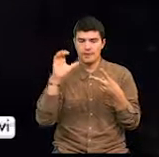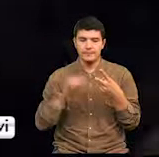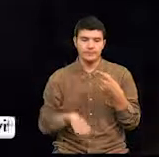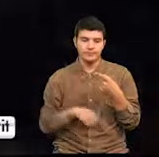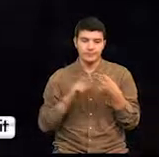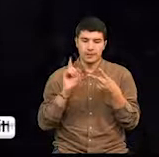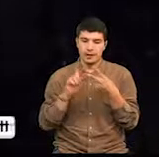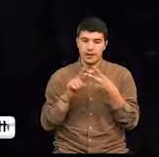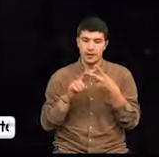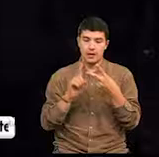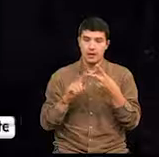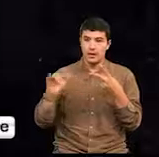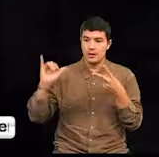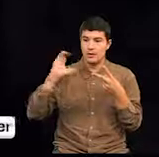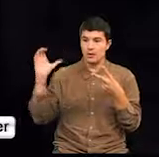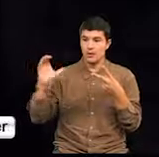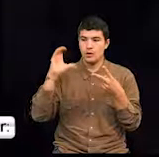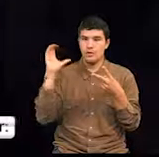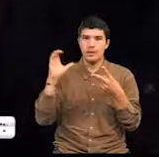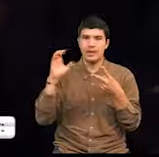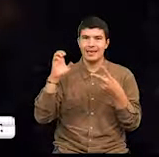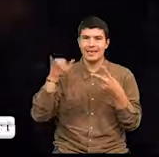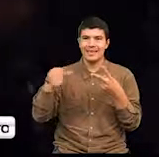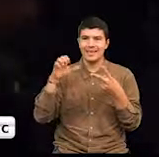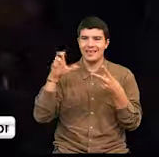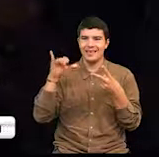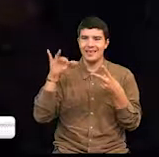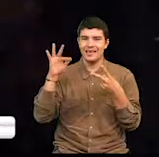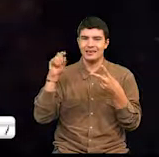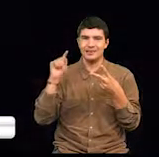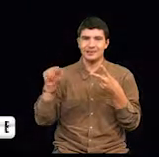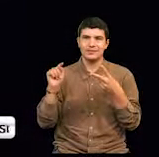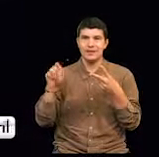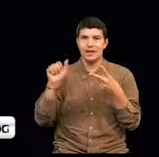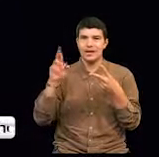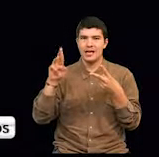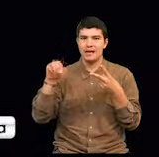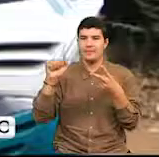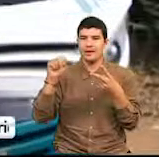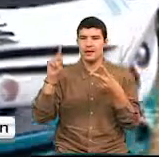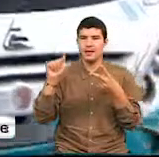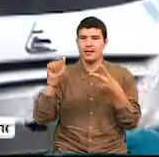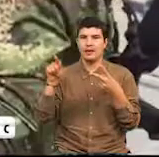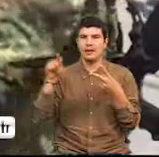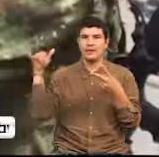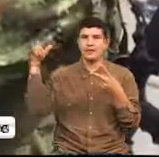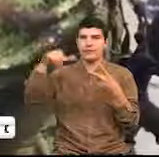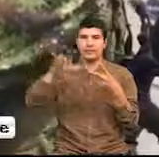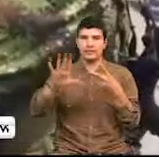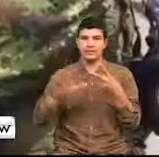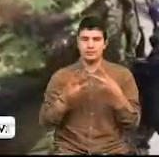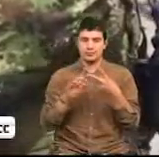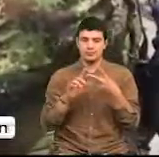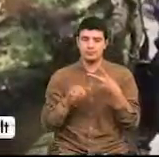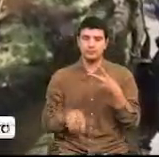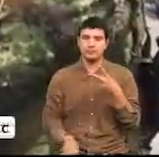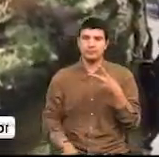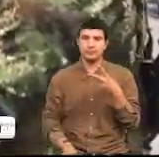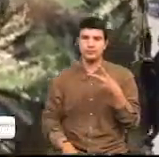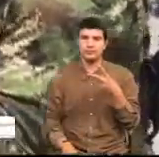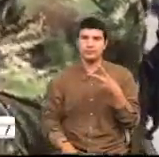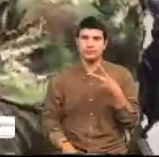las Fuerzas Militares de Colombia está el Ejército, está la Policía, está la Armada y está la Fuerza Aérea.